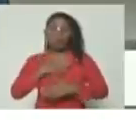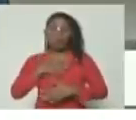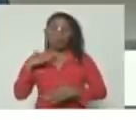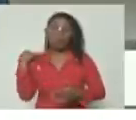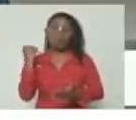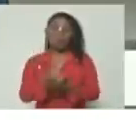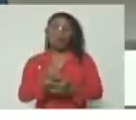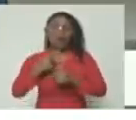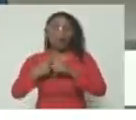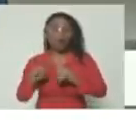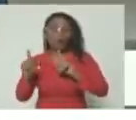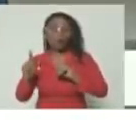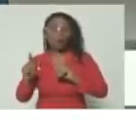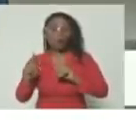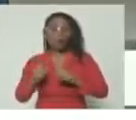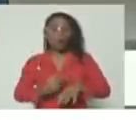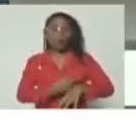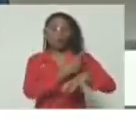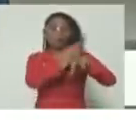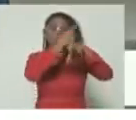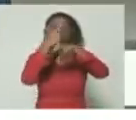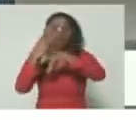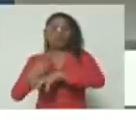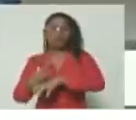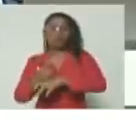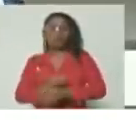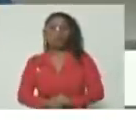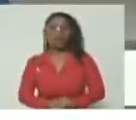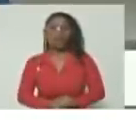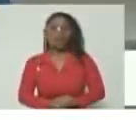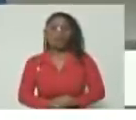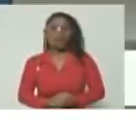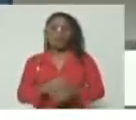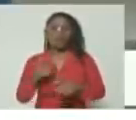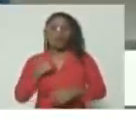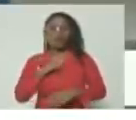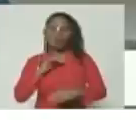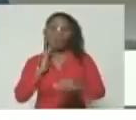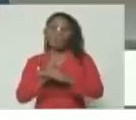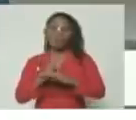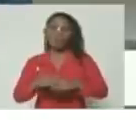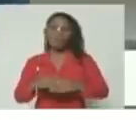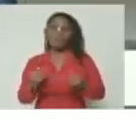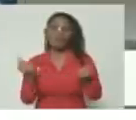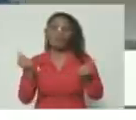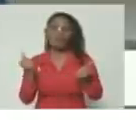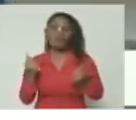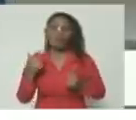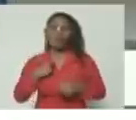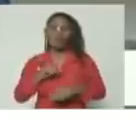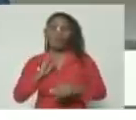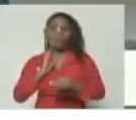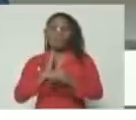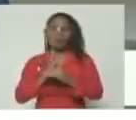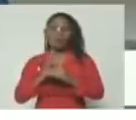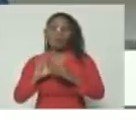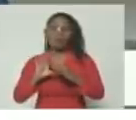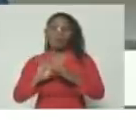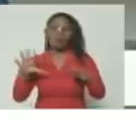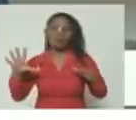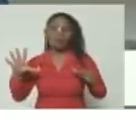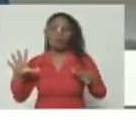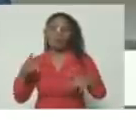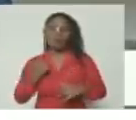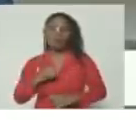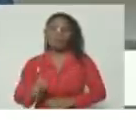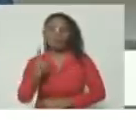Otro atentado con drones. Lo disipamos, lo tumbamos, lo neutralizamos. Primera vez que lo